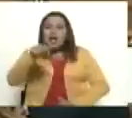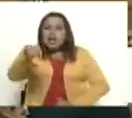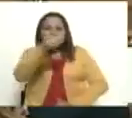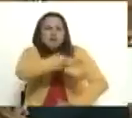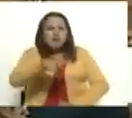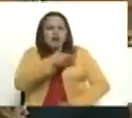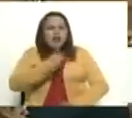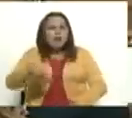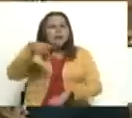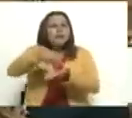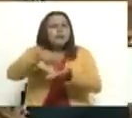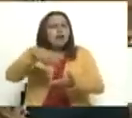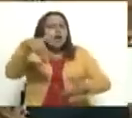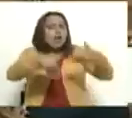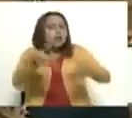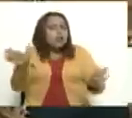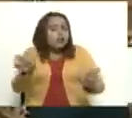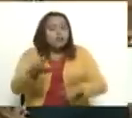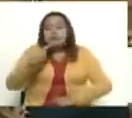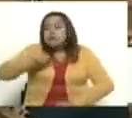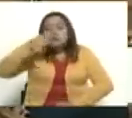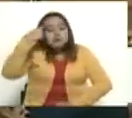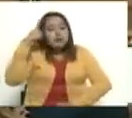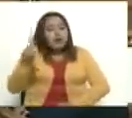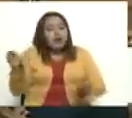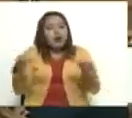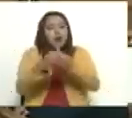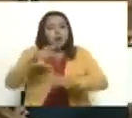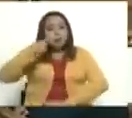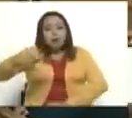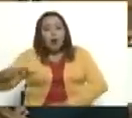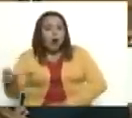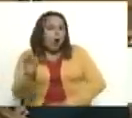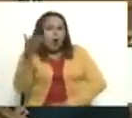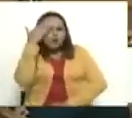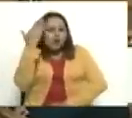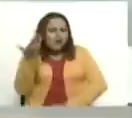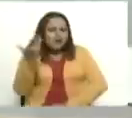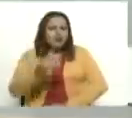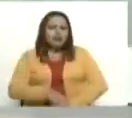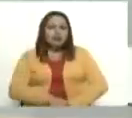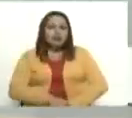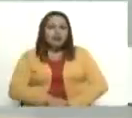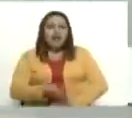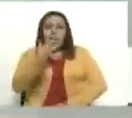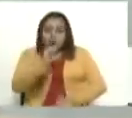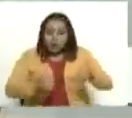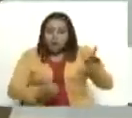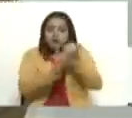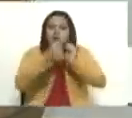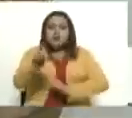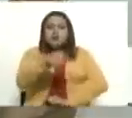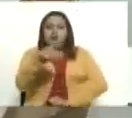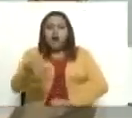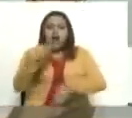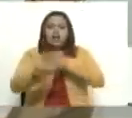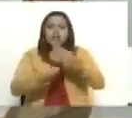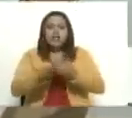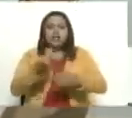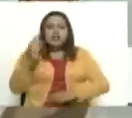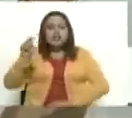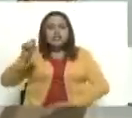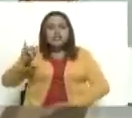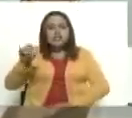precandidatos que quién sabe si sus partidos o quién sabe si desde una curul apoyaron la aplicación del TIAR en Venezuela. Y